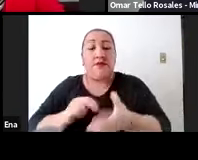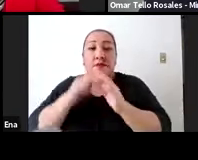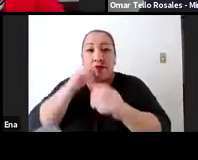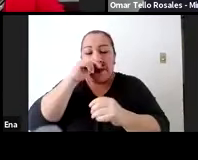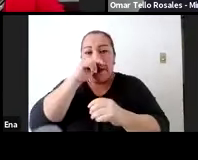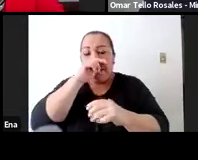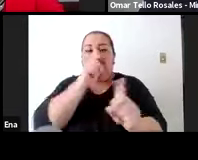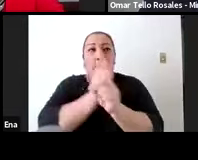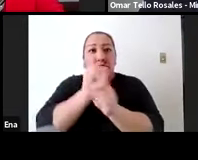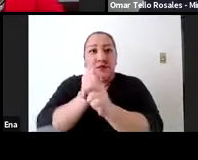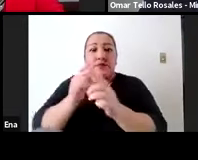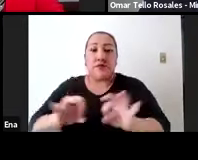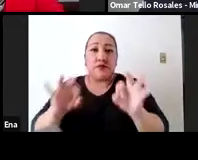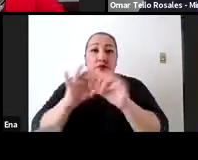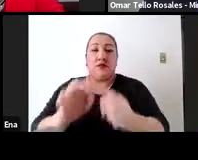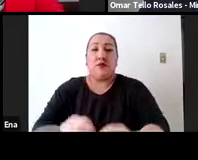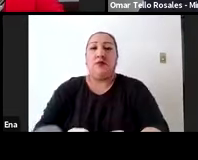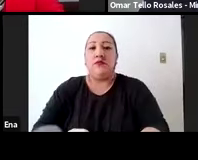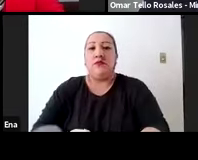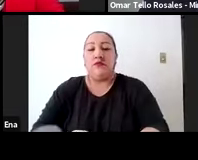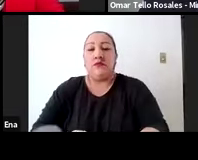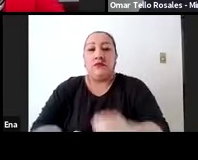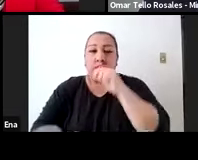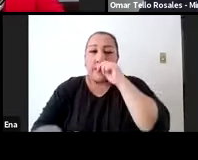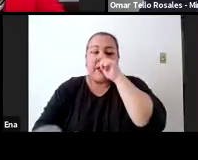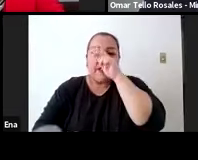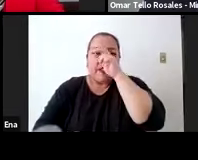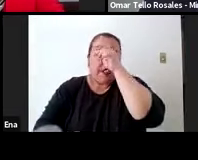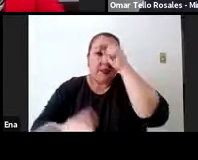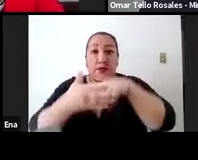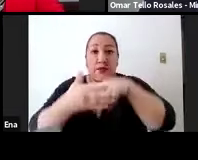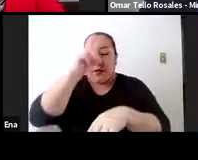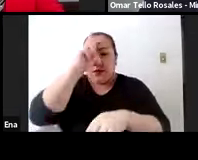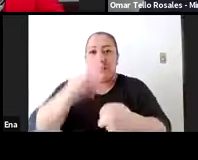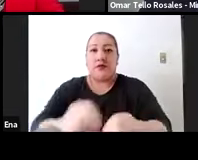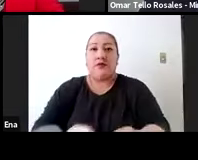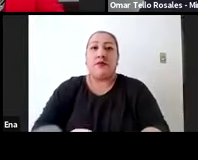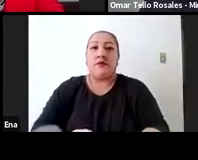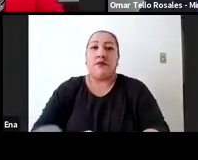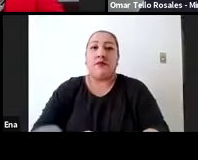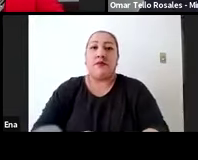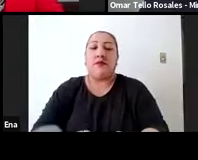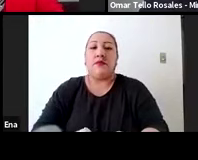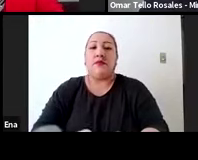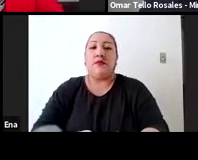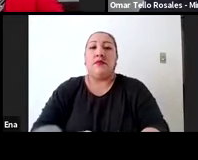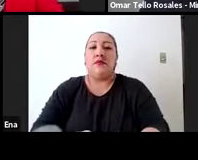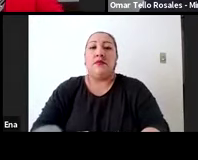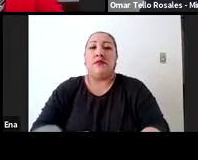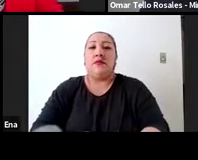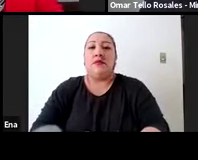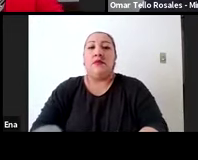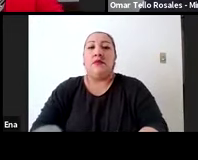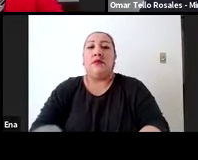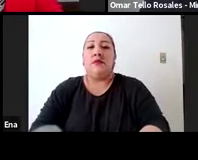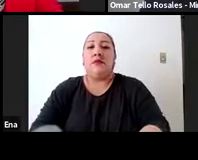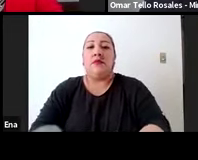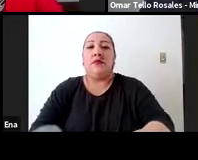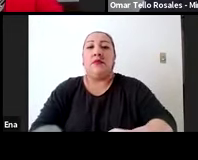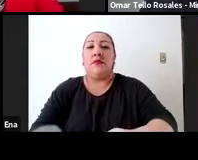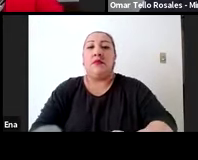casos concretos de corrupción en nuestro país. En este contexto de la pandemia está muy claro que se han multiplicado